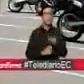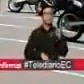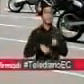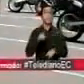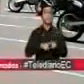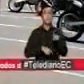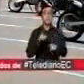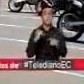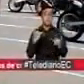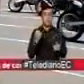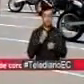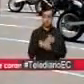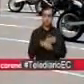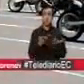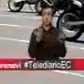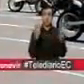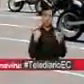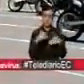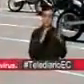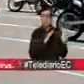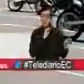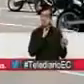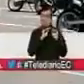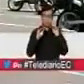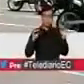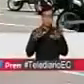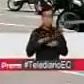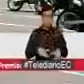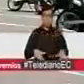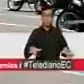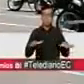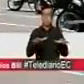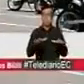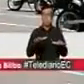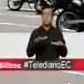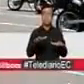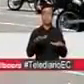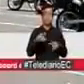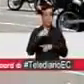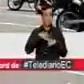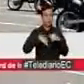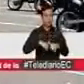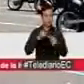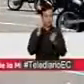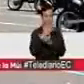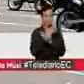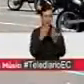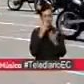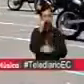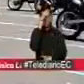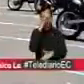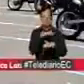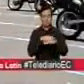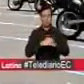amigos, amigas, este es el informe que les hemos preparado desde este punto de la capital. Regresamos a estudios. Muy buenas tardes.